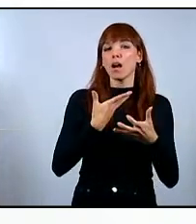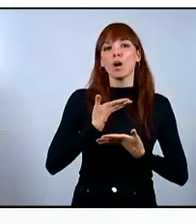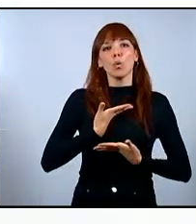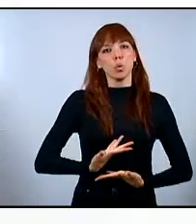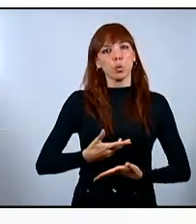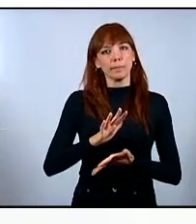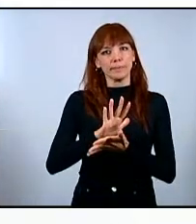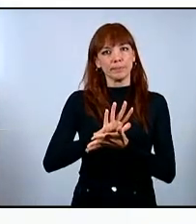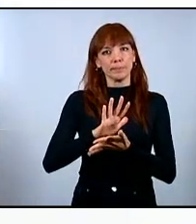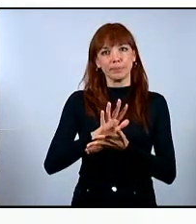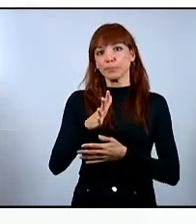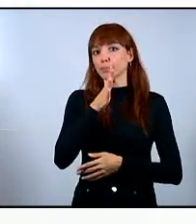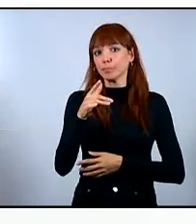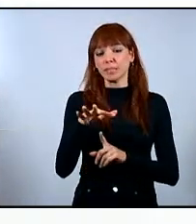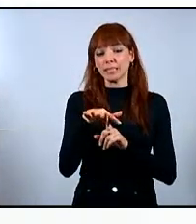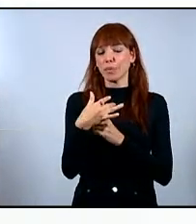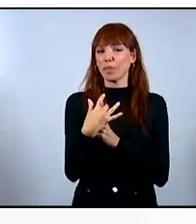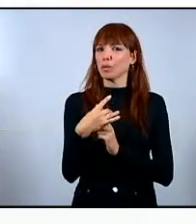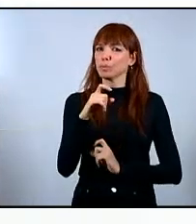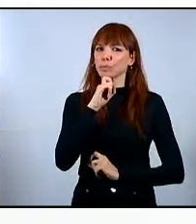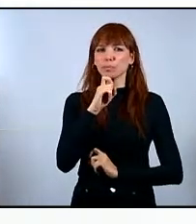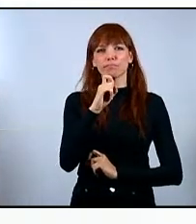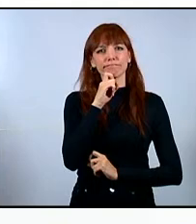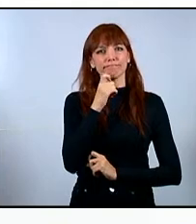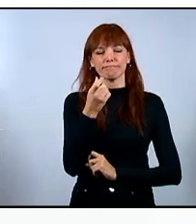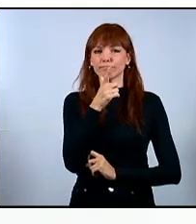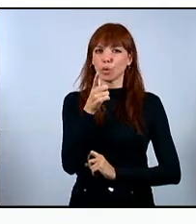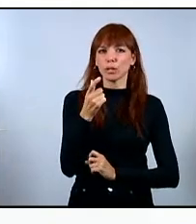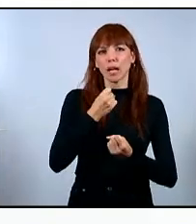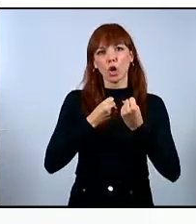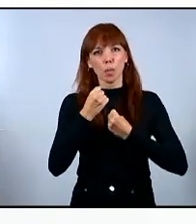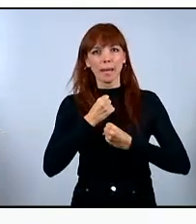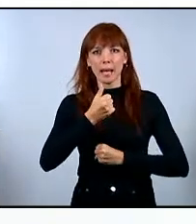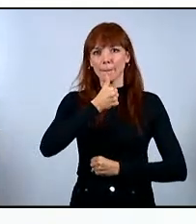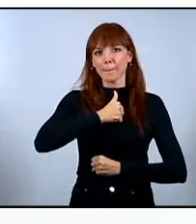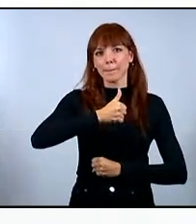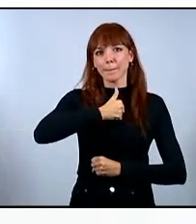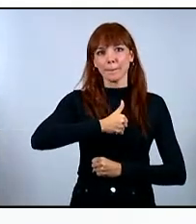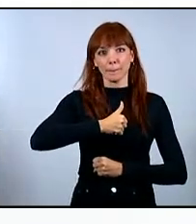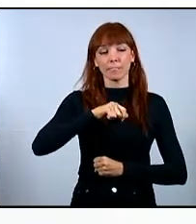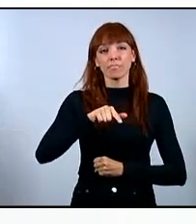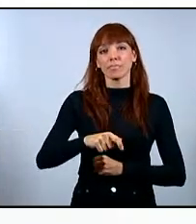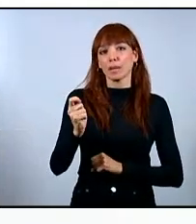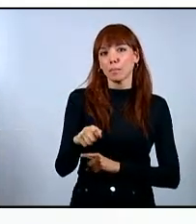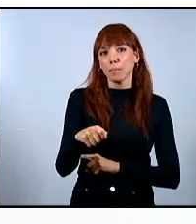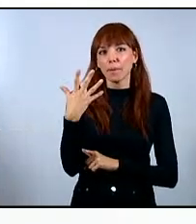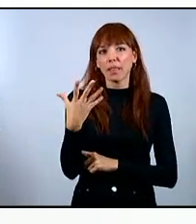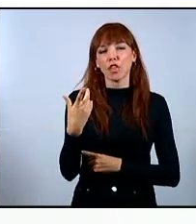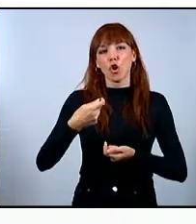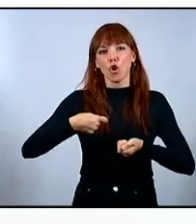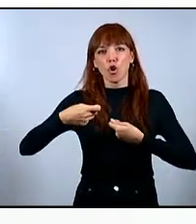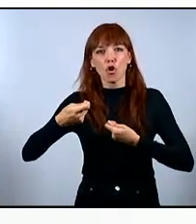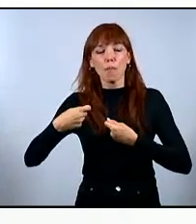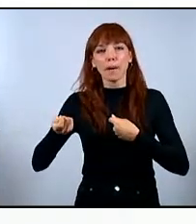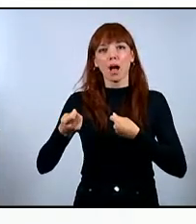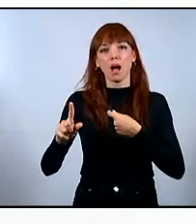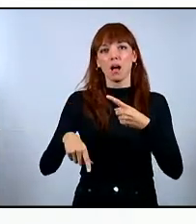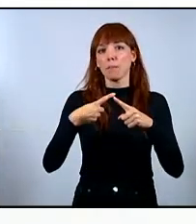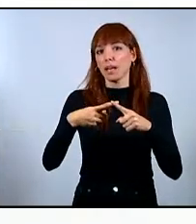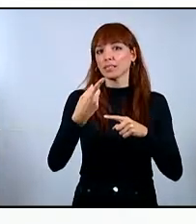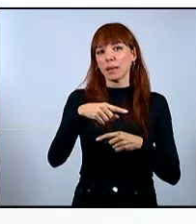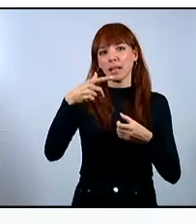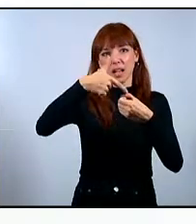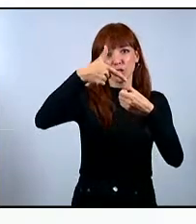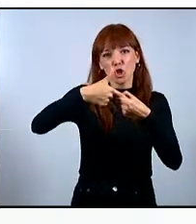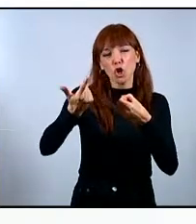en un contexto en el que cada vez es más difícil llegar a fin de mes. El precio de la cesta de la compra, al igual que el